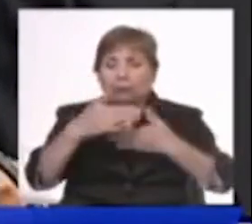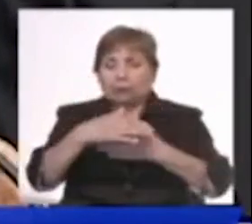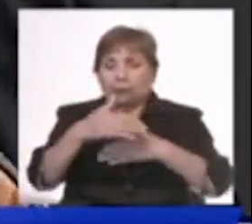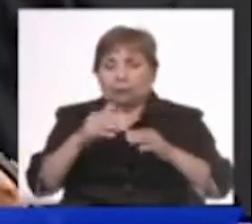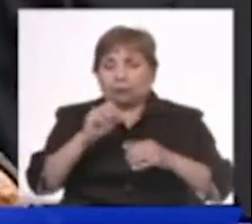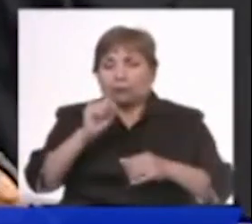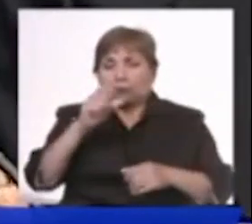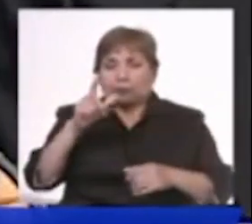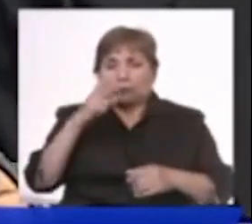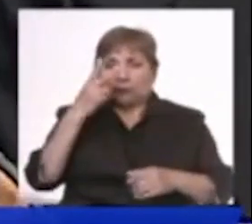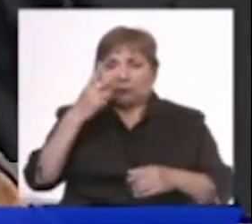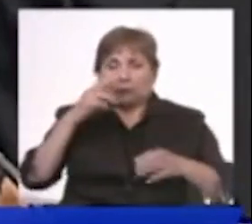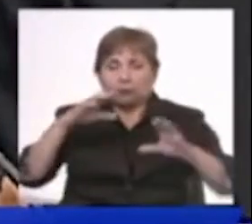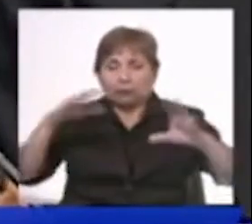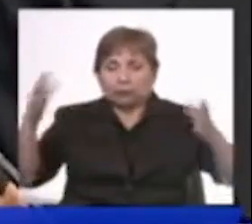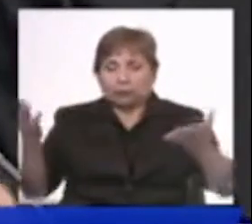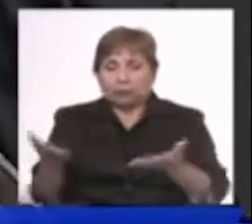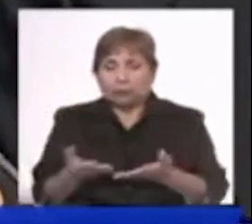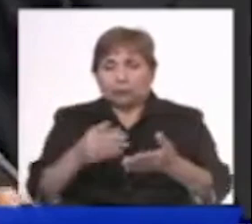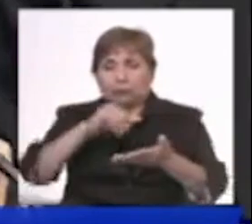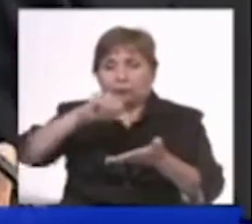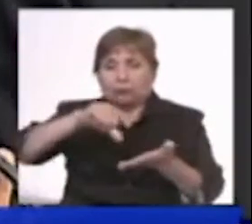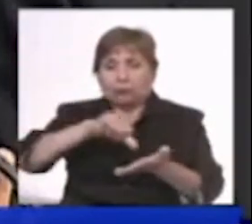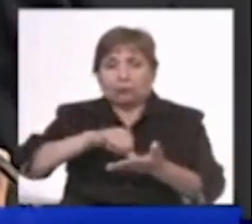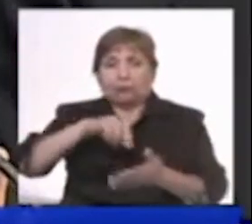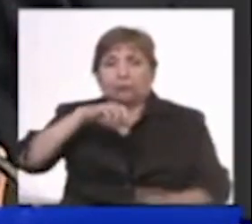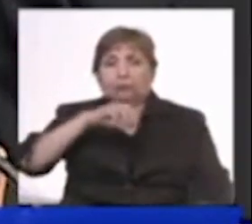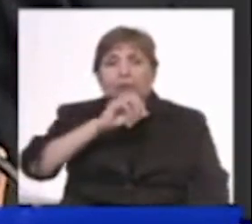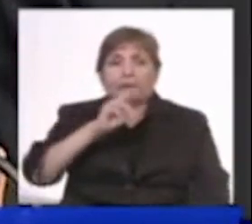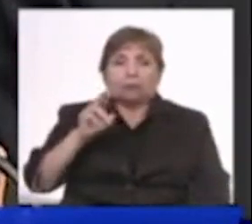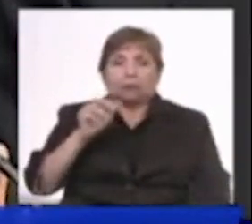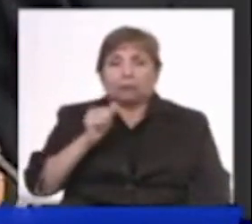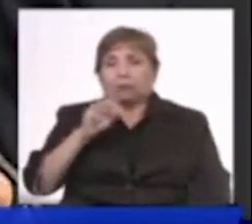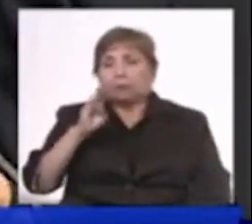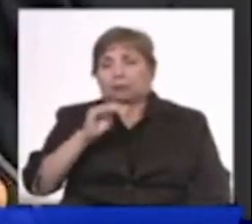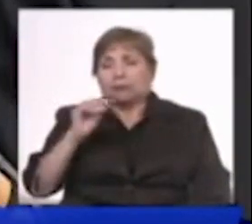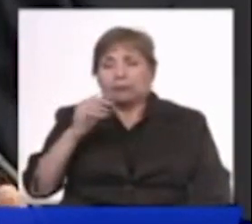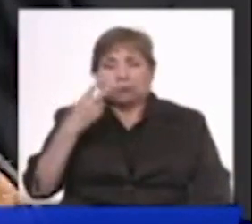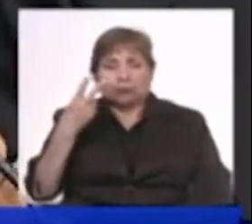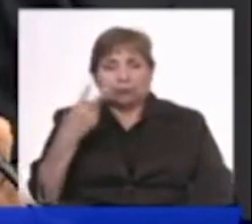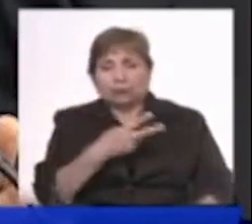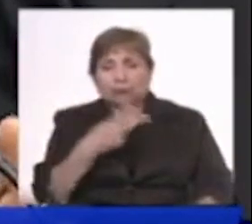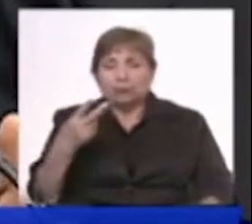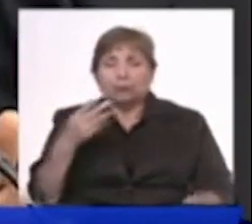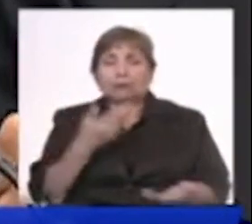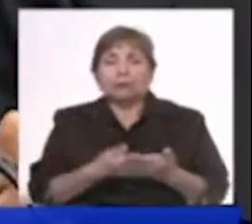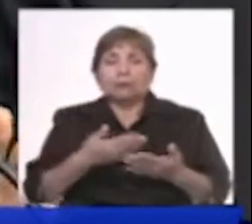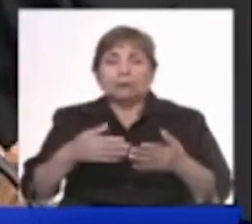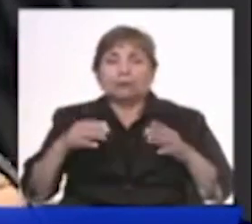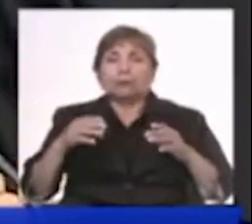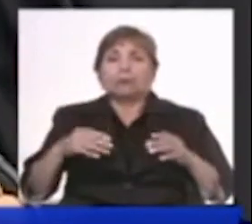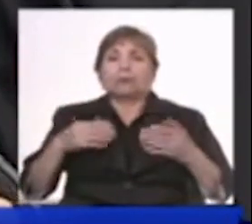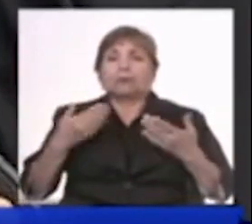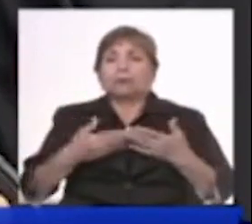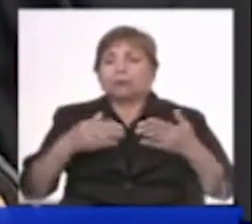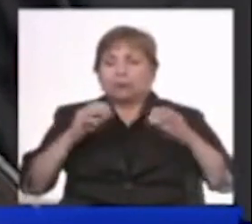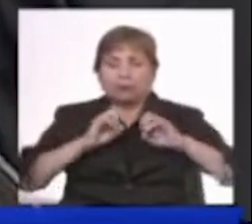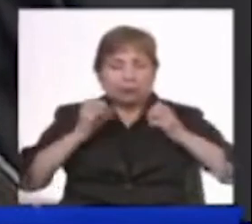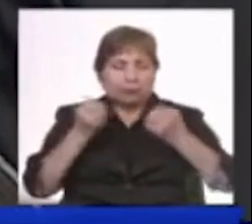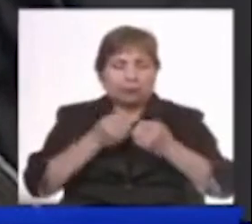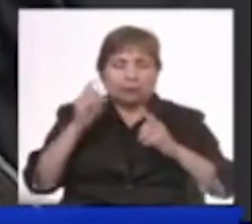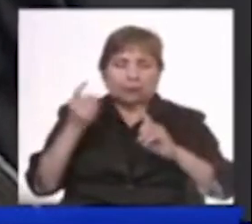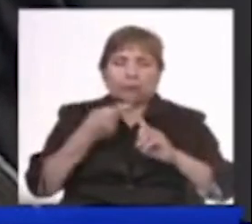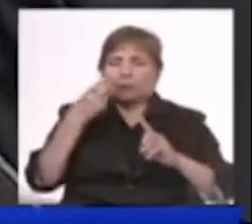los 2 hemiciclos, el principal y Porras Barrenechea. En el tema del hemiciclo